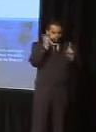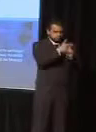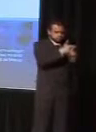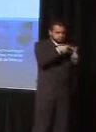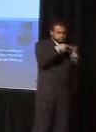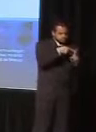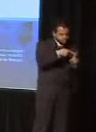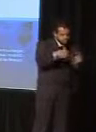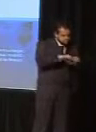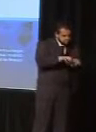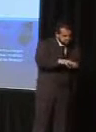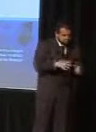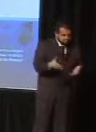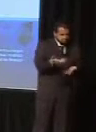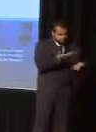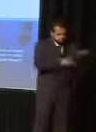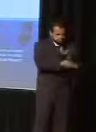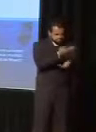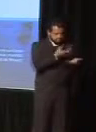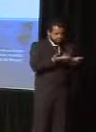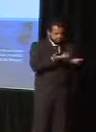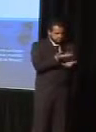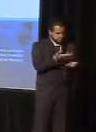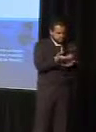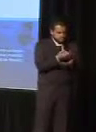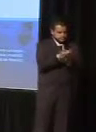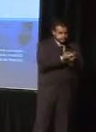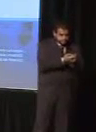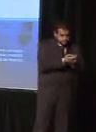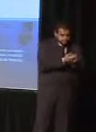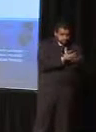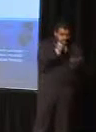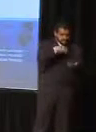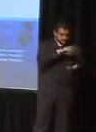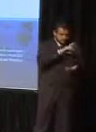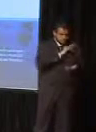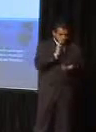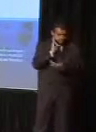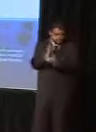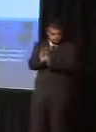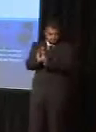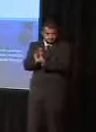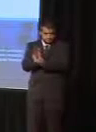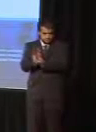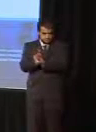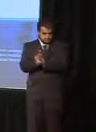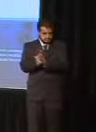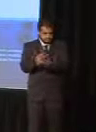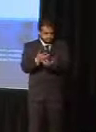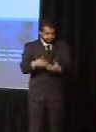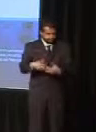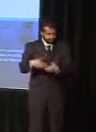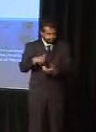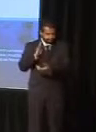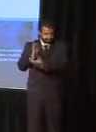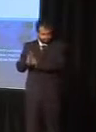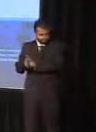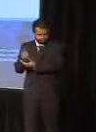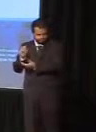dinero y sale de la política hacia el sector privado y hacia el mundo corporativo y eso es exactamente